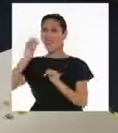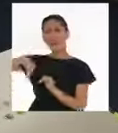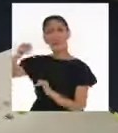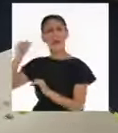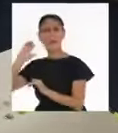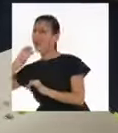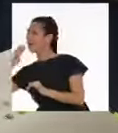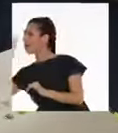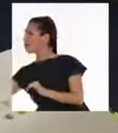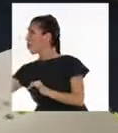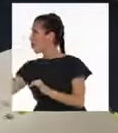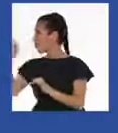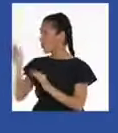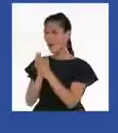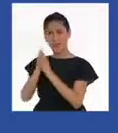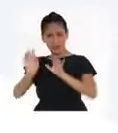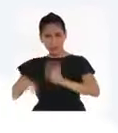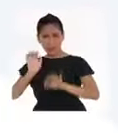¿Cómo era? ¡Ay!